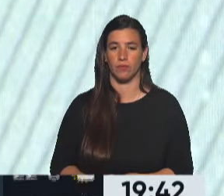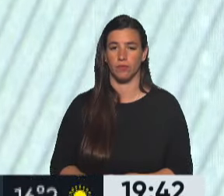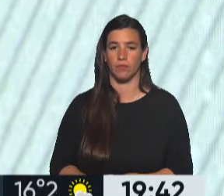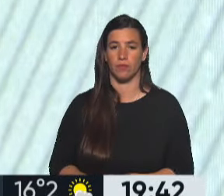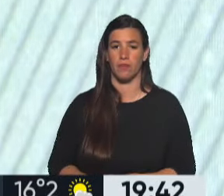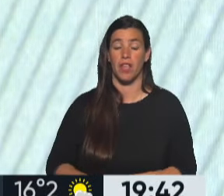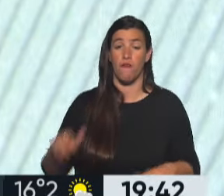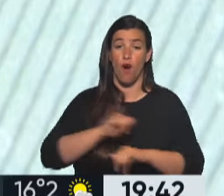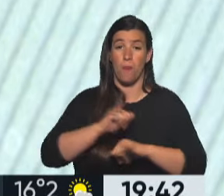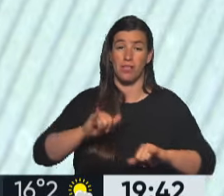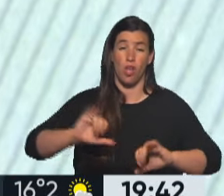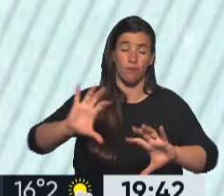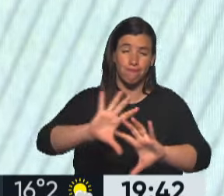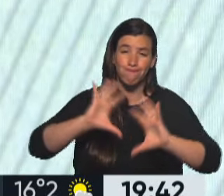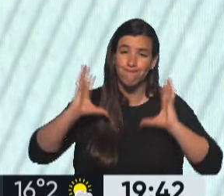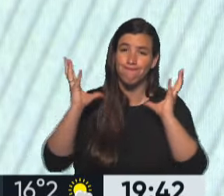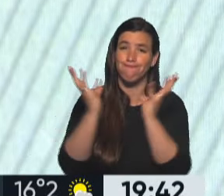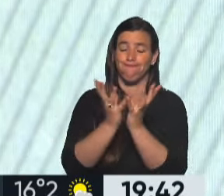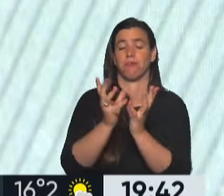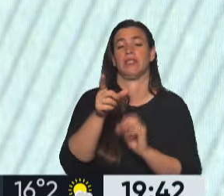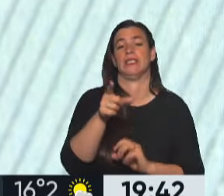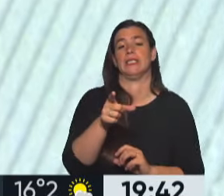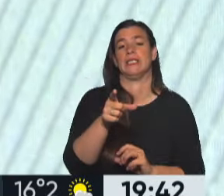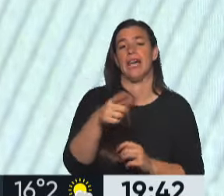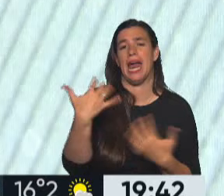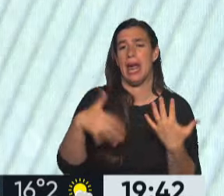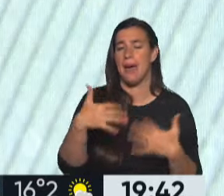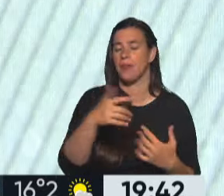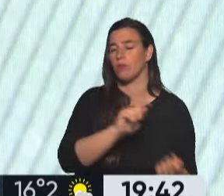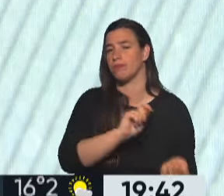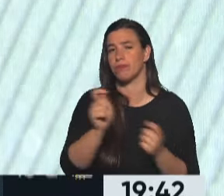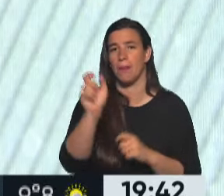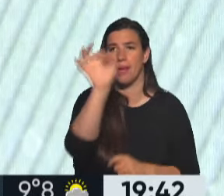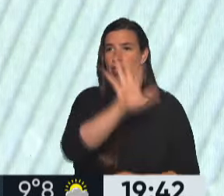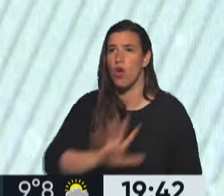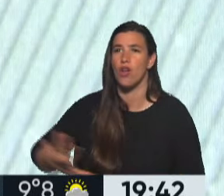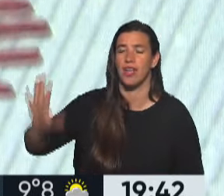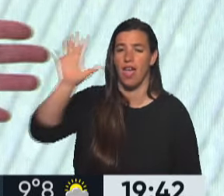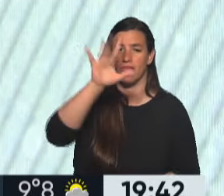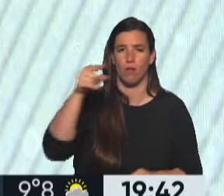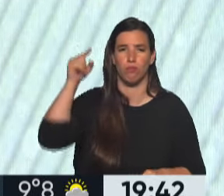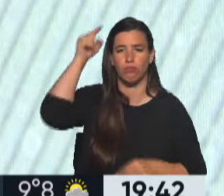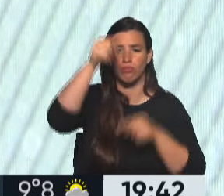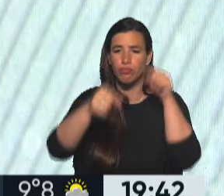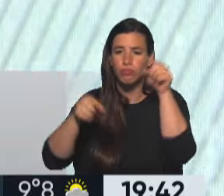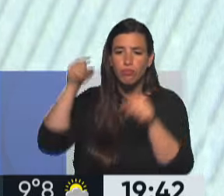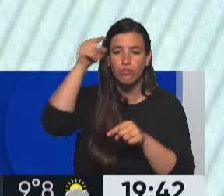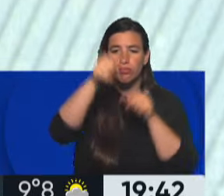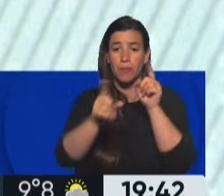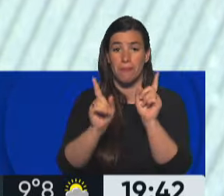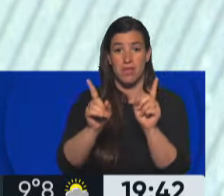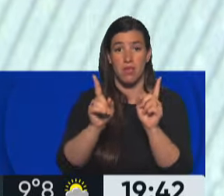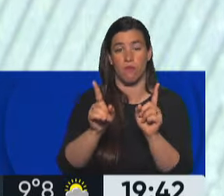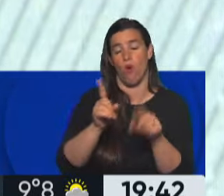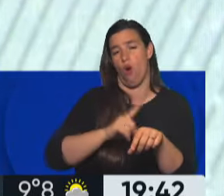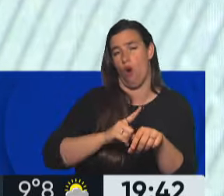la información internacional de la jornada. Nos vamos rápidamente a Medio Oriente, nuevos bombardeos. Esto sucedió en las